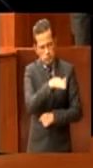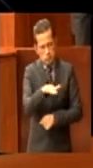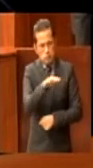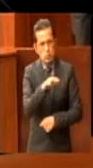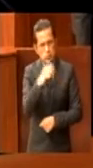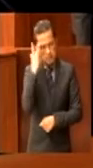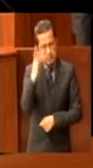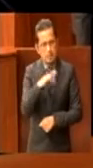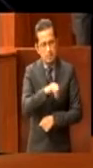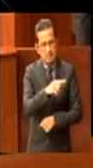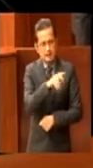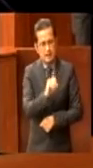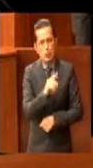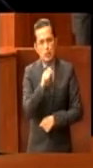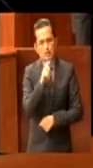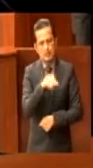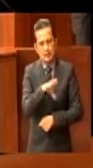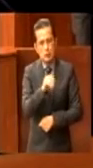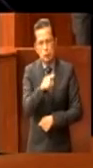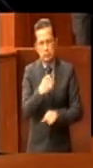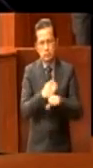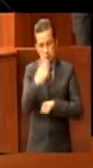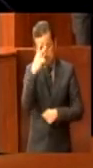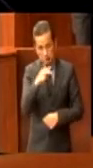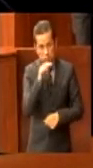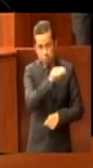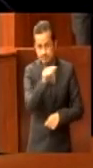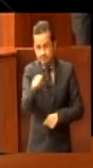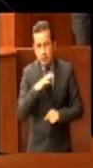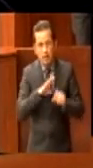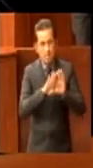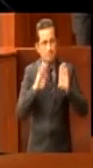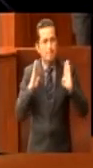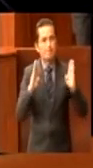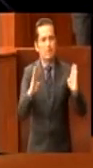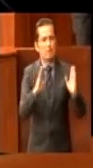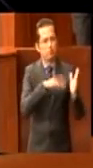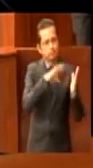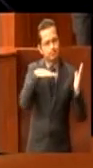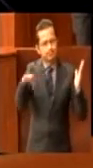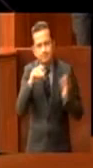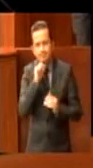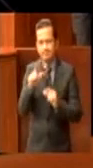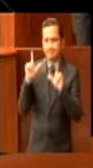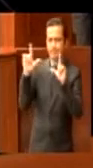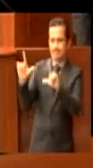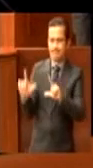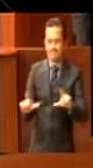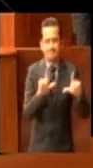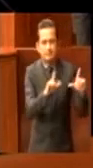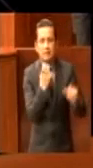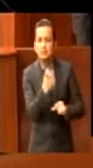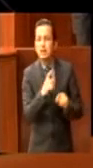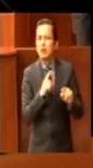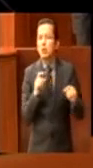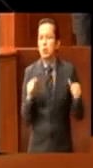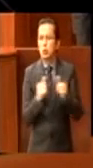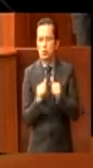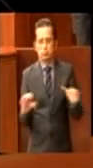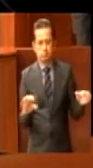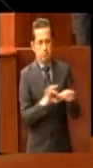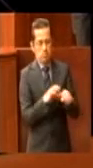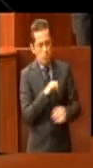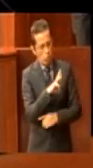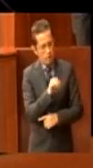estado de méxico la pinta de bardas y la colocación de devin y lonas relacionadas con morena incluyéndose en ellas el